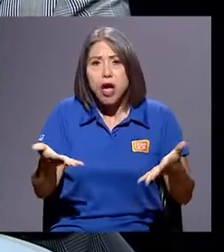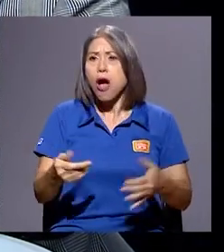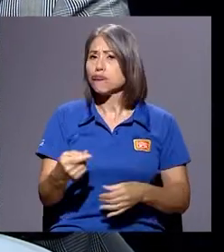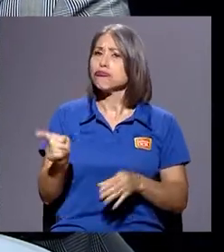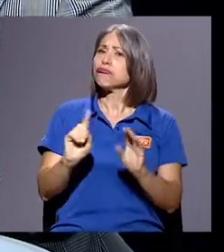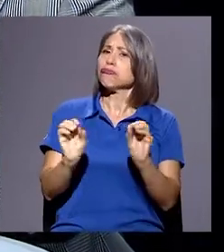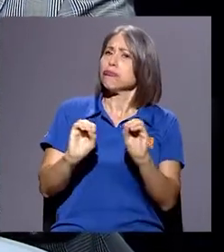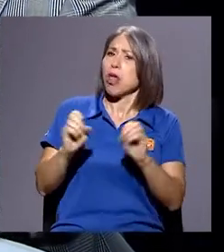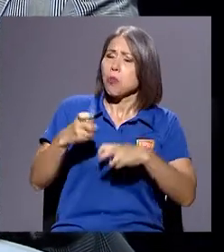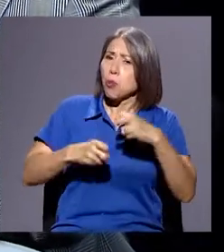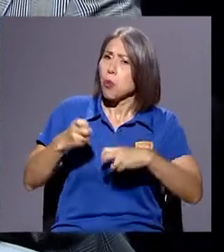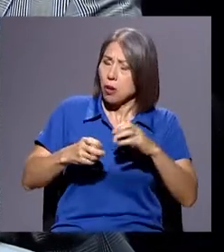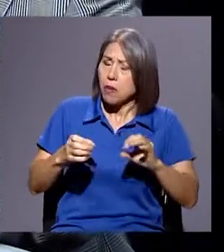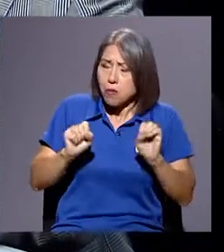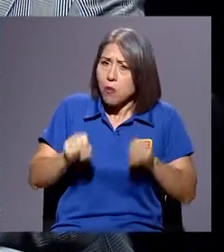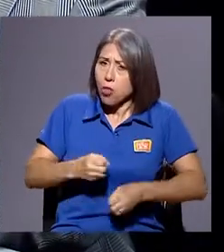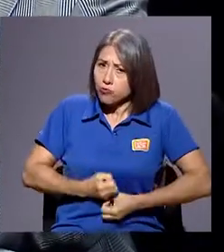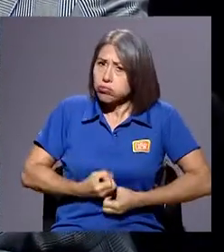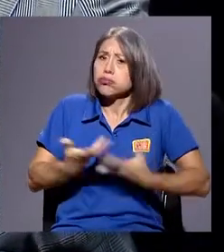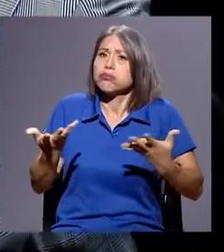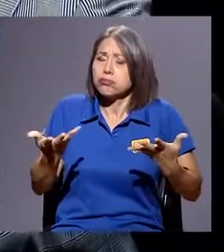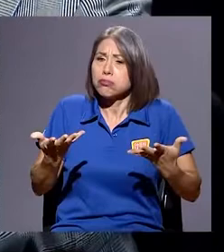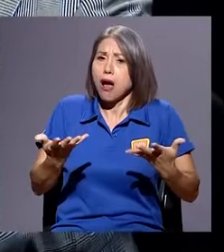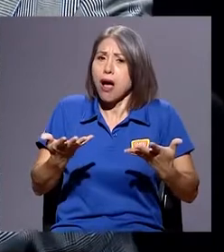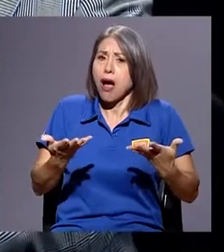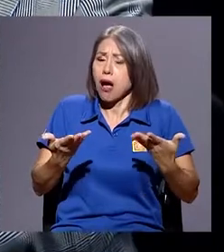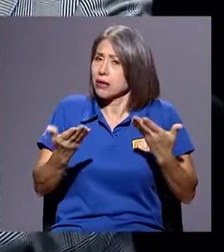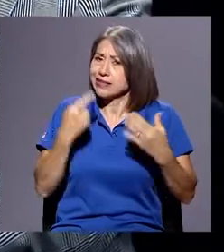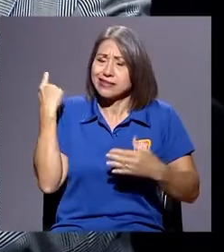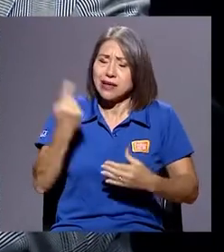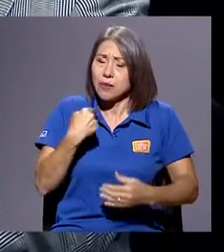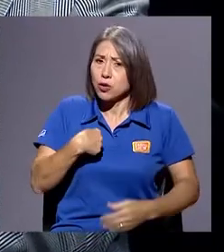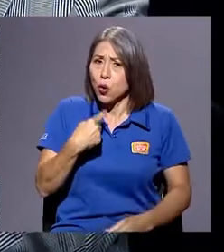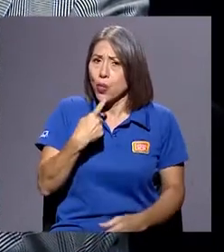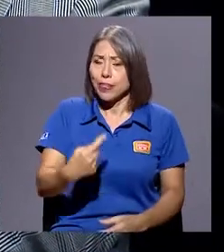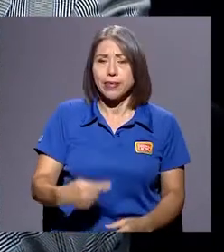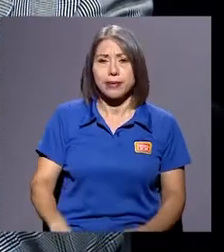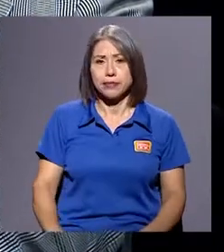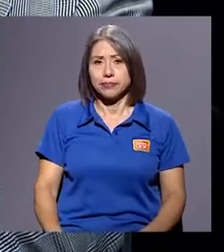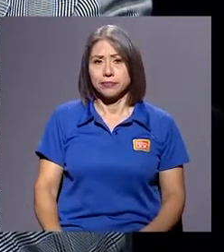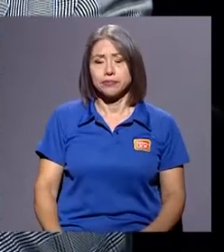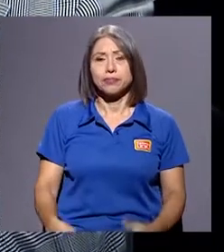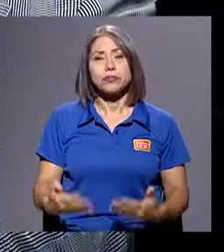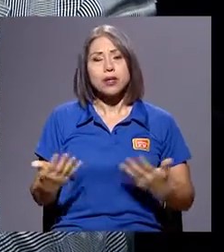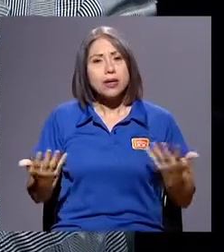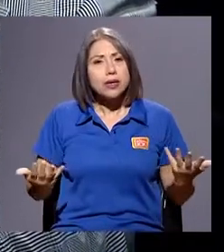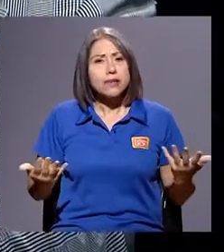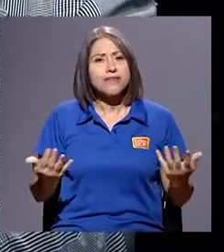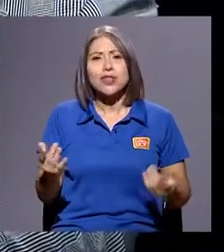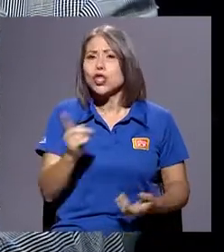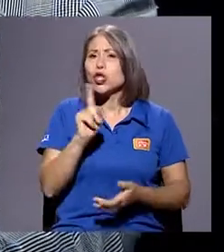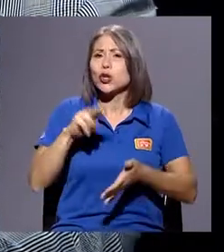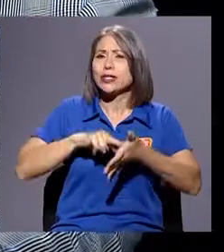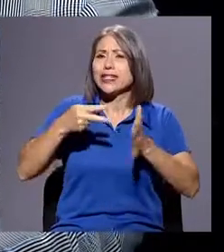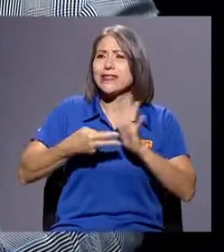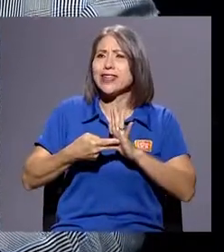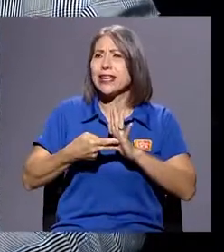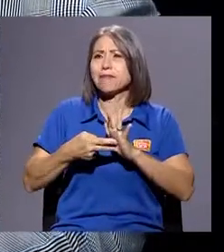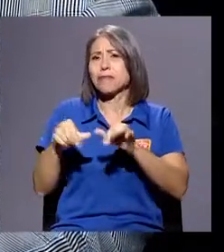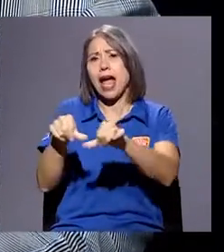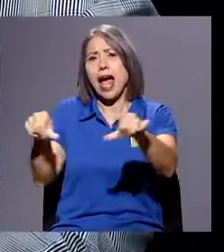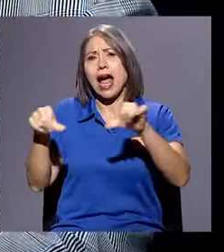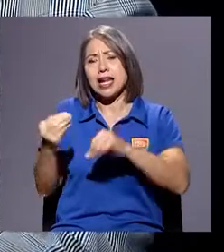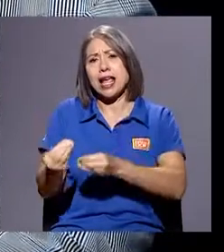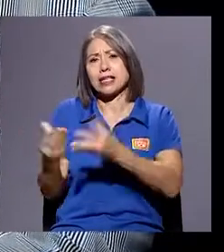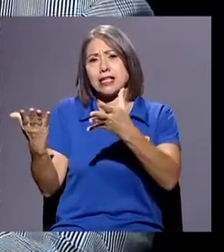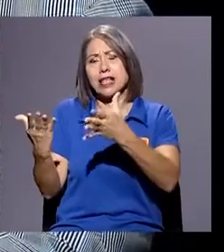lo absoluto porque además es algo que abiertamente lo digo siempre. A ver, y no necesariamente el sector estatal porque está muy relacionado